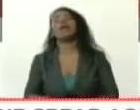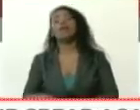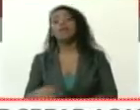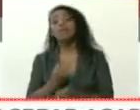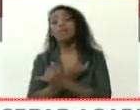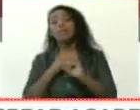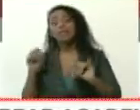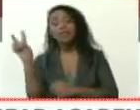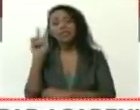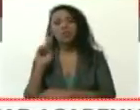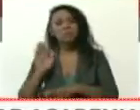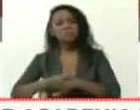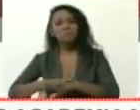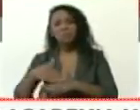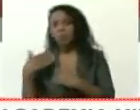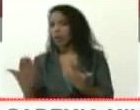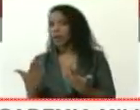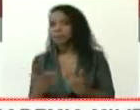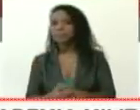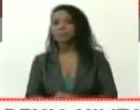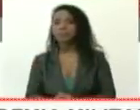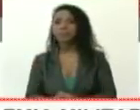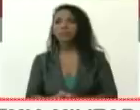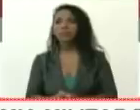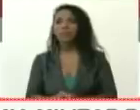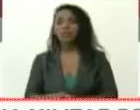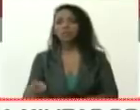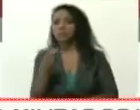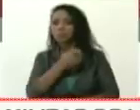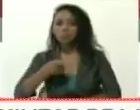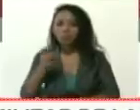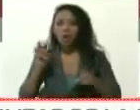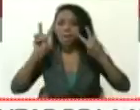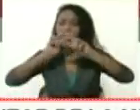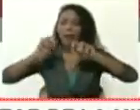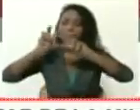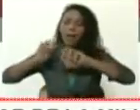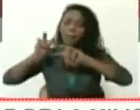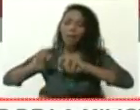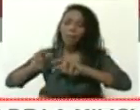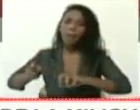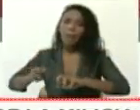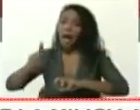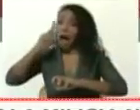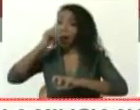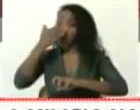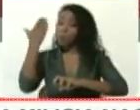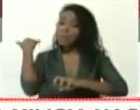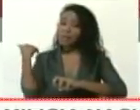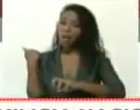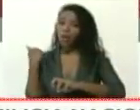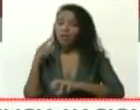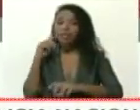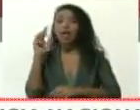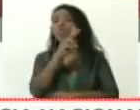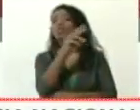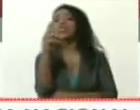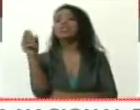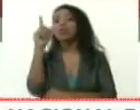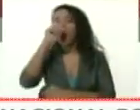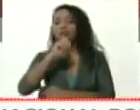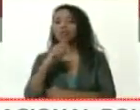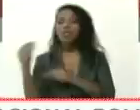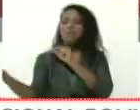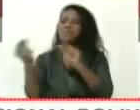pregunta, ¿pero por qué? Y buscando e investigando, el año pasado se cumplieron 200 años de una